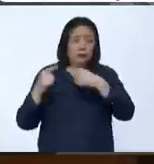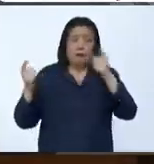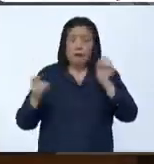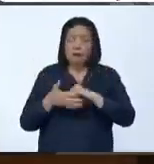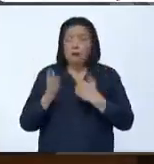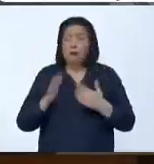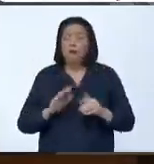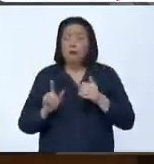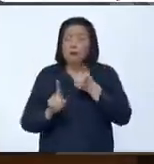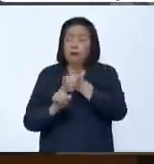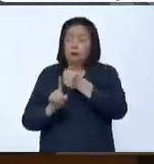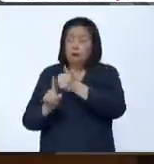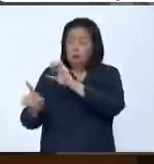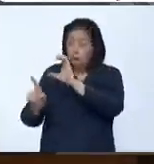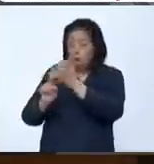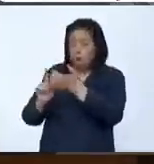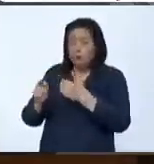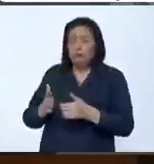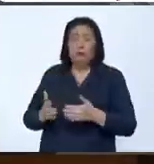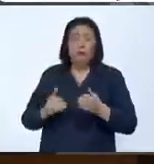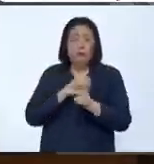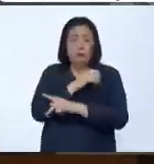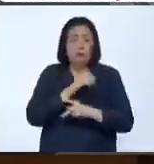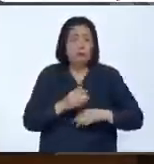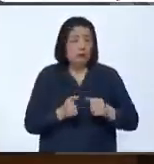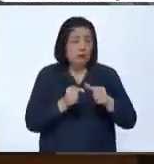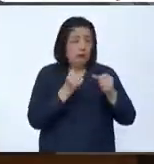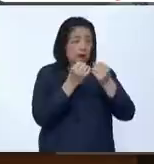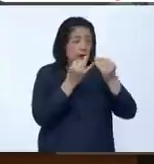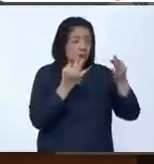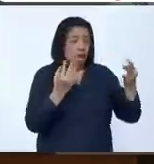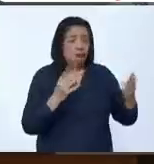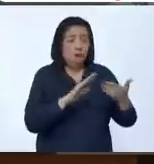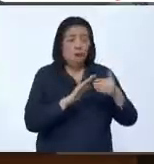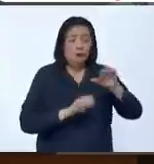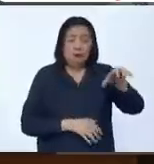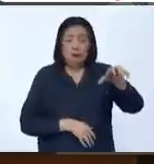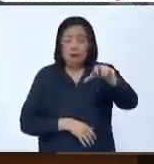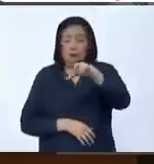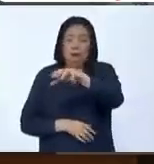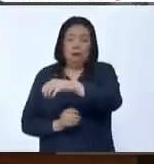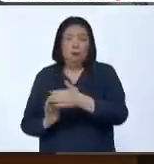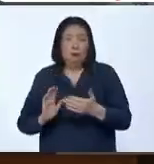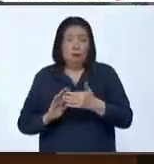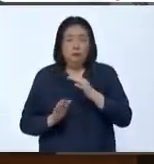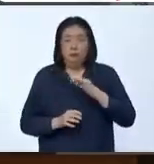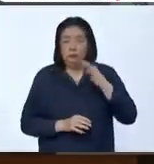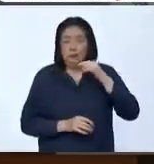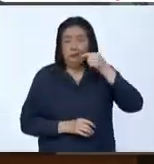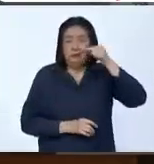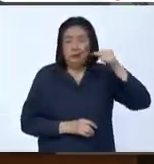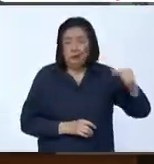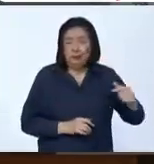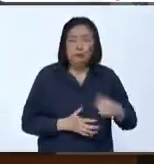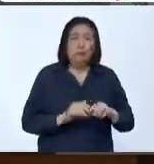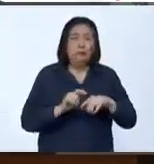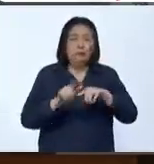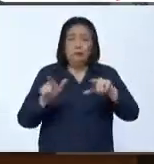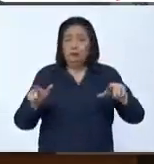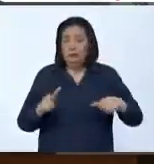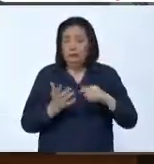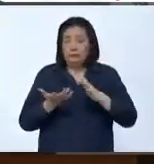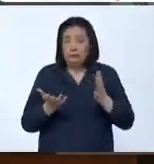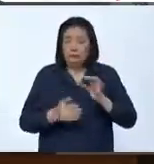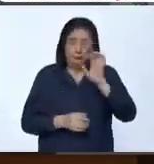patrimonio cultural de la nación a igual número de localidades de los pueblos quechuas en el departamento de